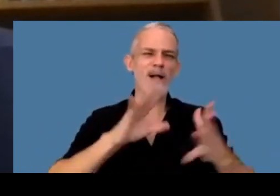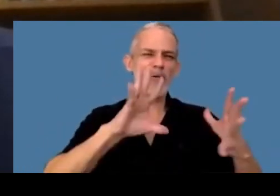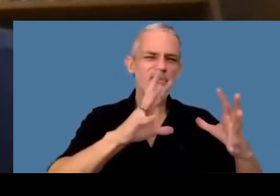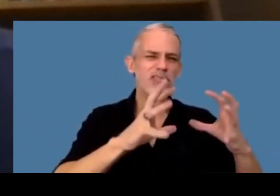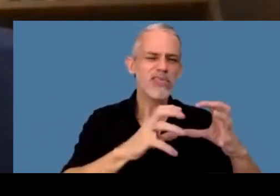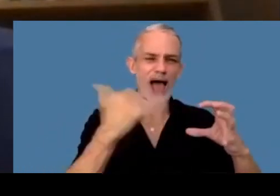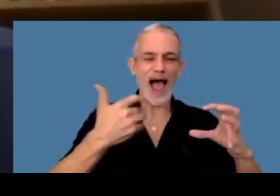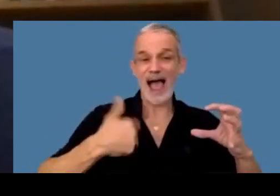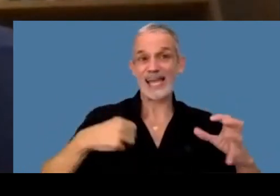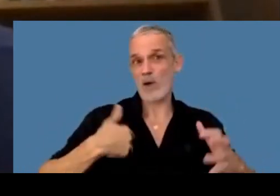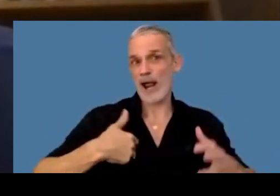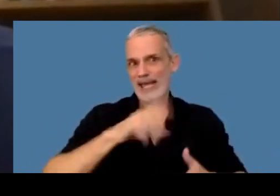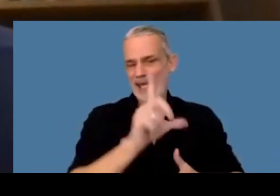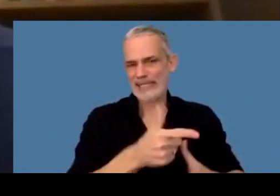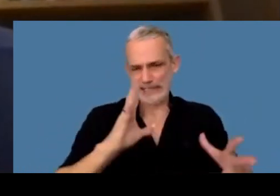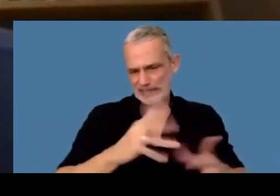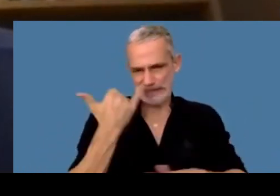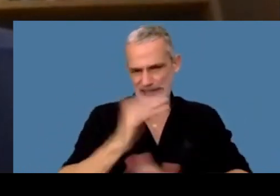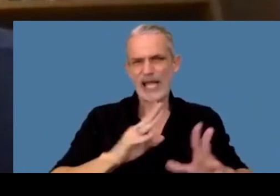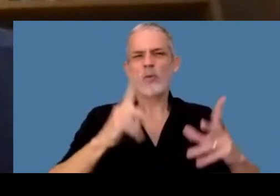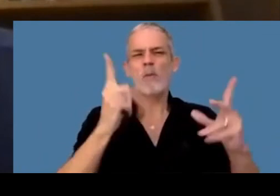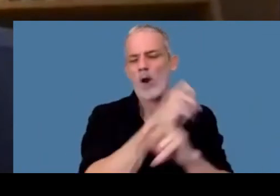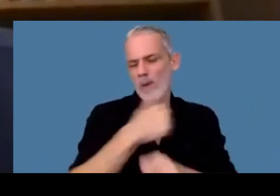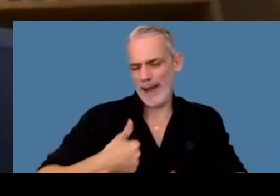como país, que eso ya es un problema estructural,